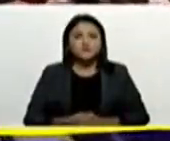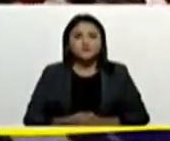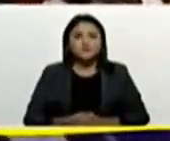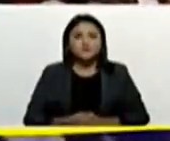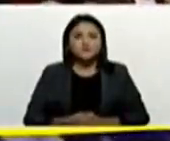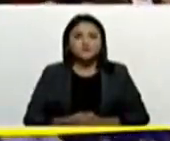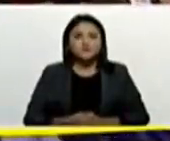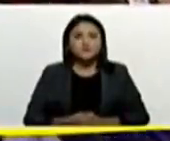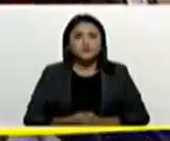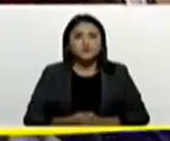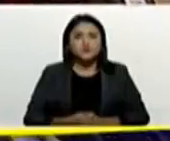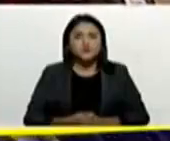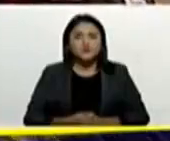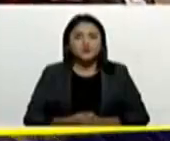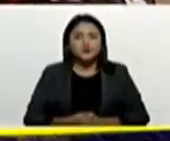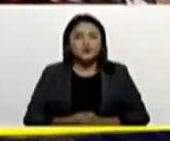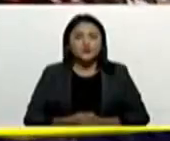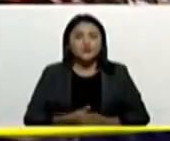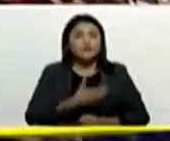Presidente